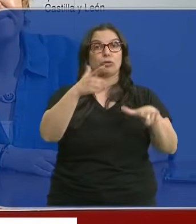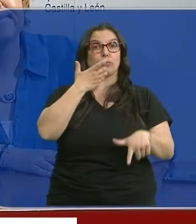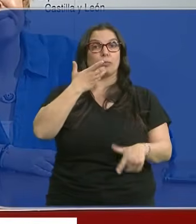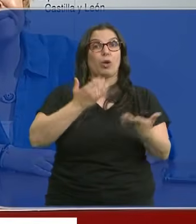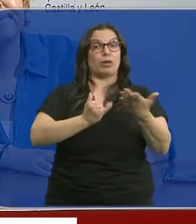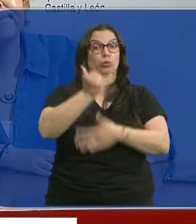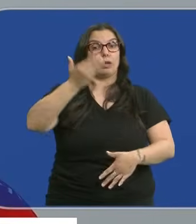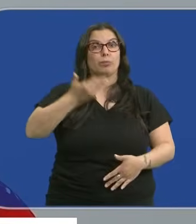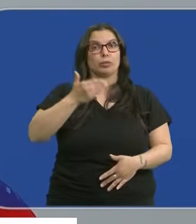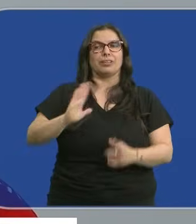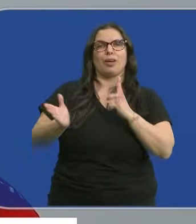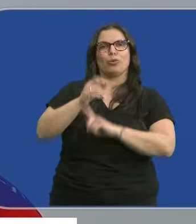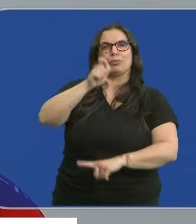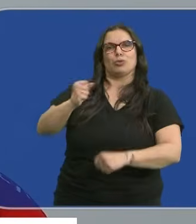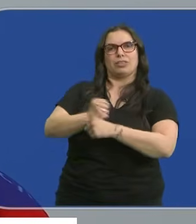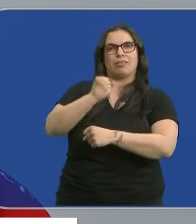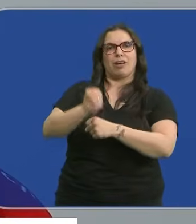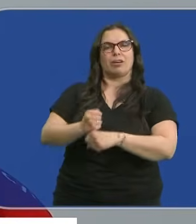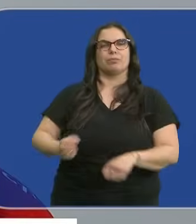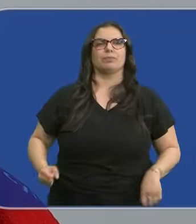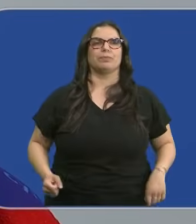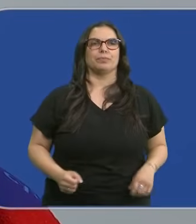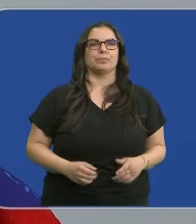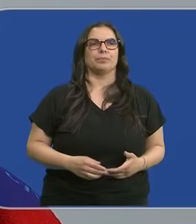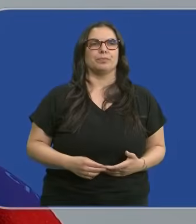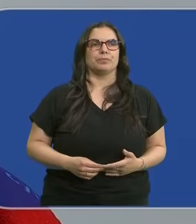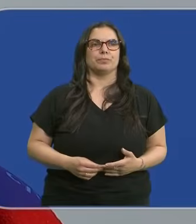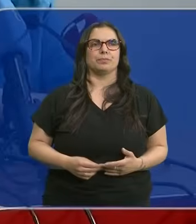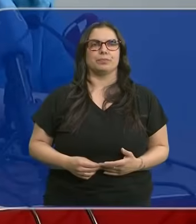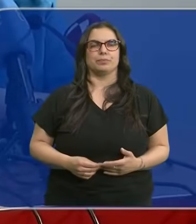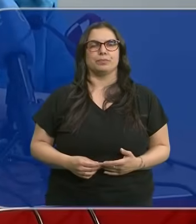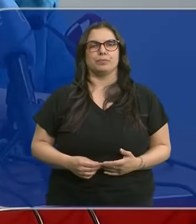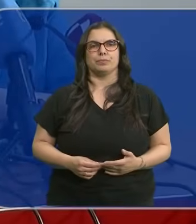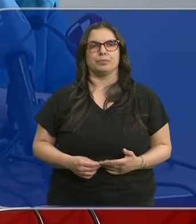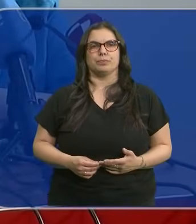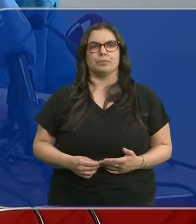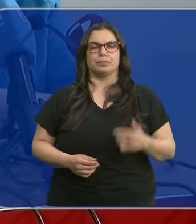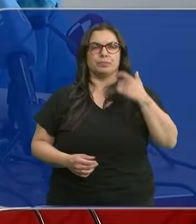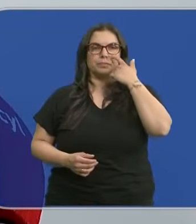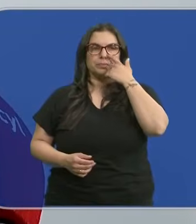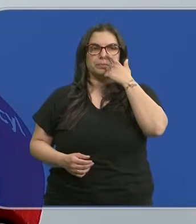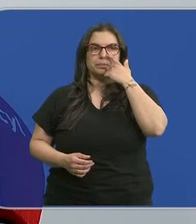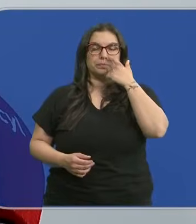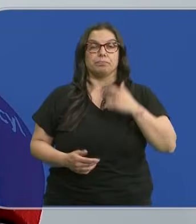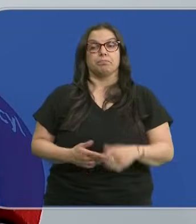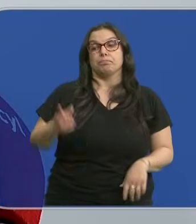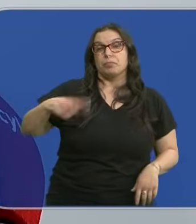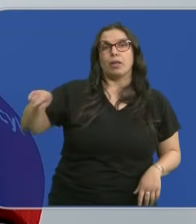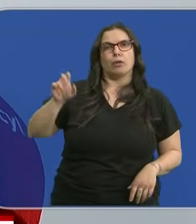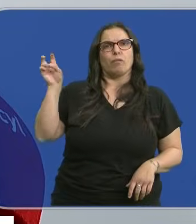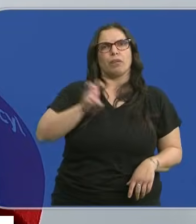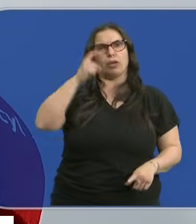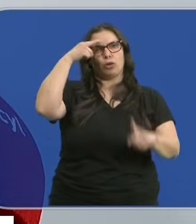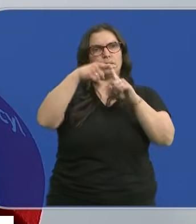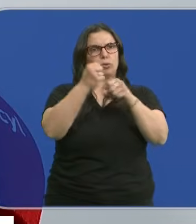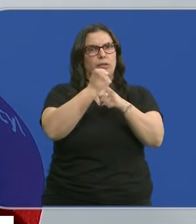agricultura, encuentren mano de obra. Nosotros no nos ha llegado nada en este asunto. Sí que estas personas vienen a trabajar